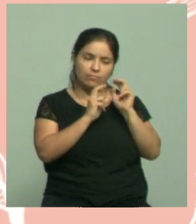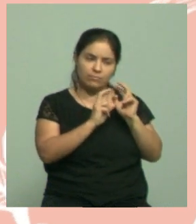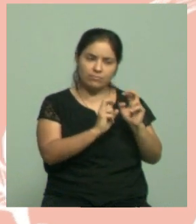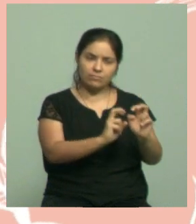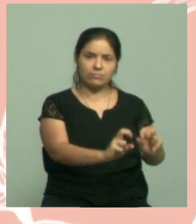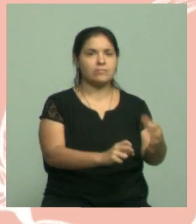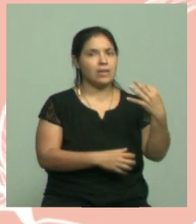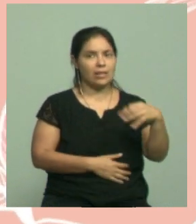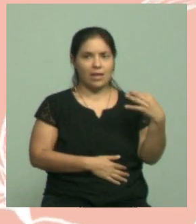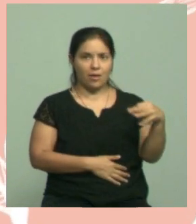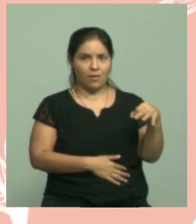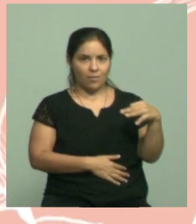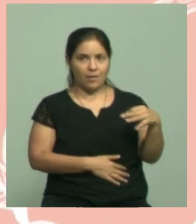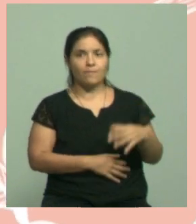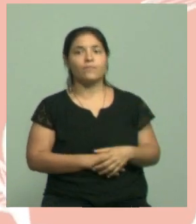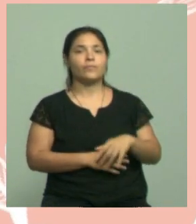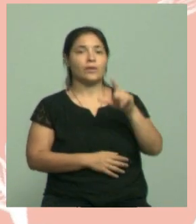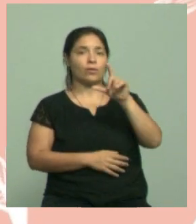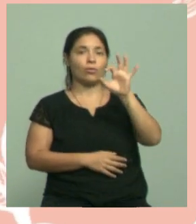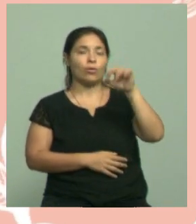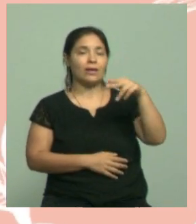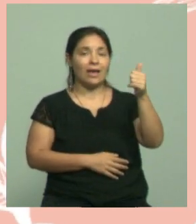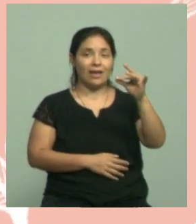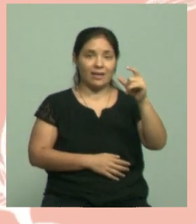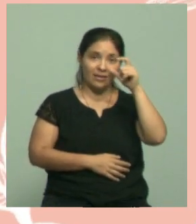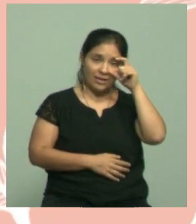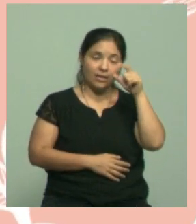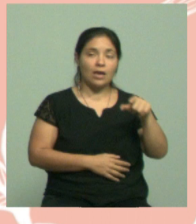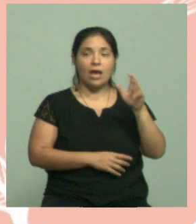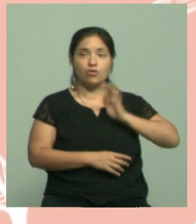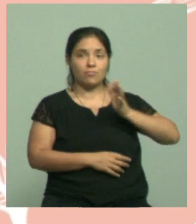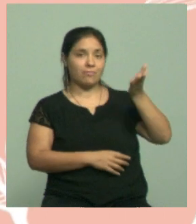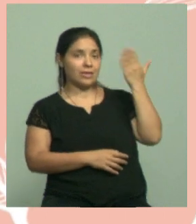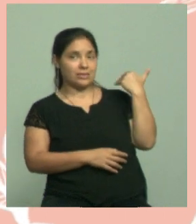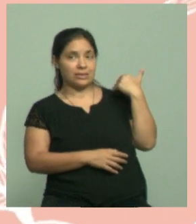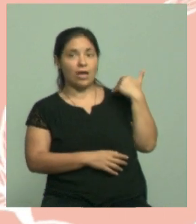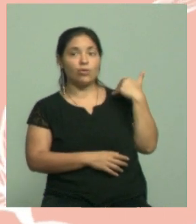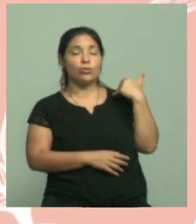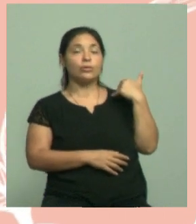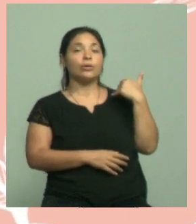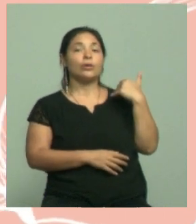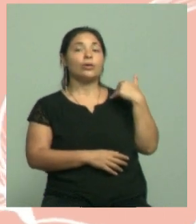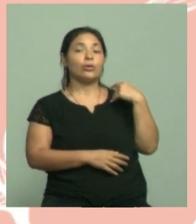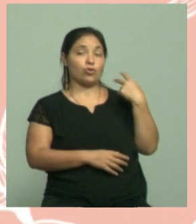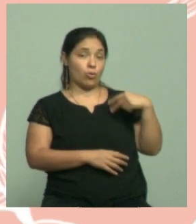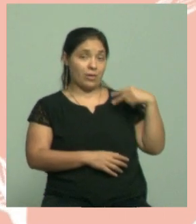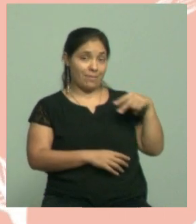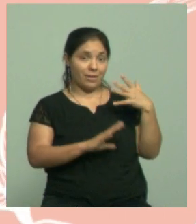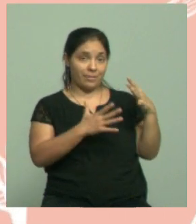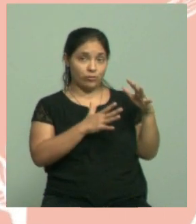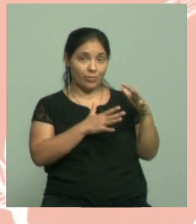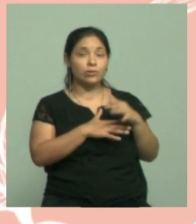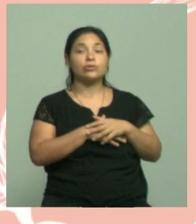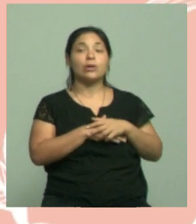sean necesarias, que de hecho la CONAE ha estado desde el año pasado, noviembre, si no me equivoco, el año pasado, ha estado realizando